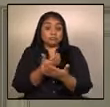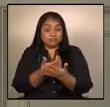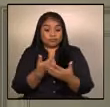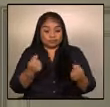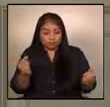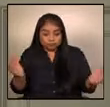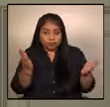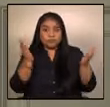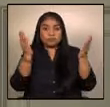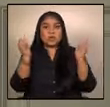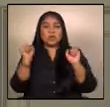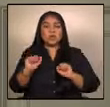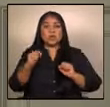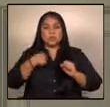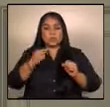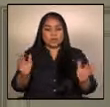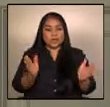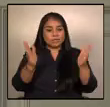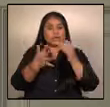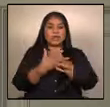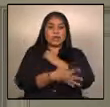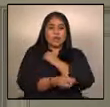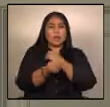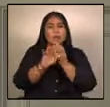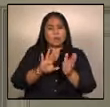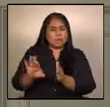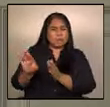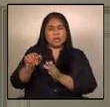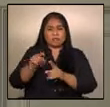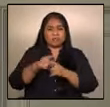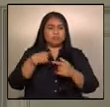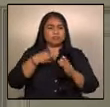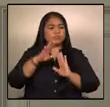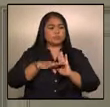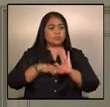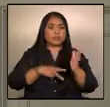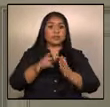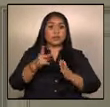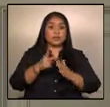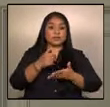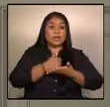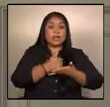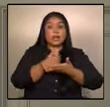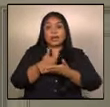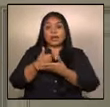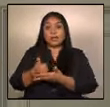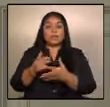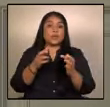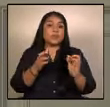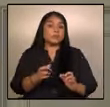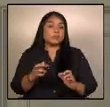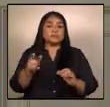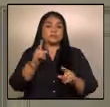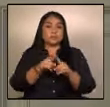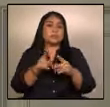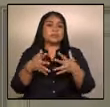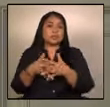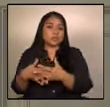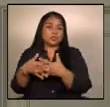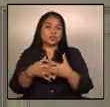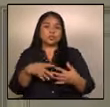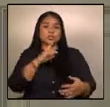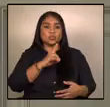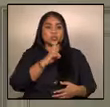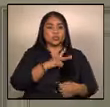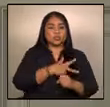que saque a las personas de la pobreza y que reduzca la violencia, beneficiando a los ciudadanos de Estados Unidos, de Honduras,